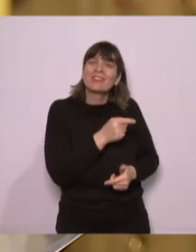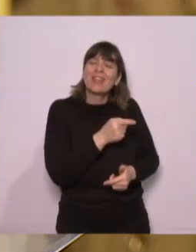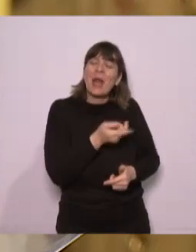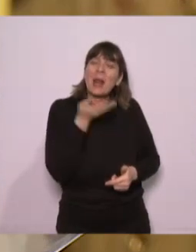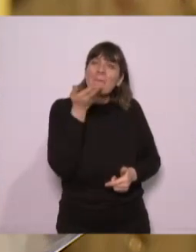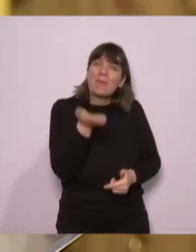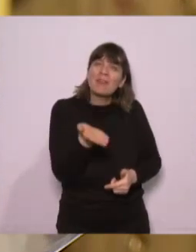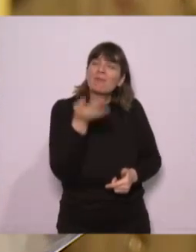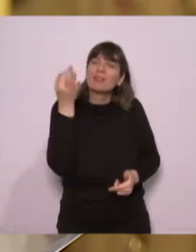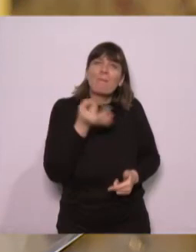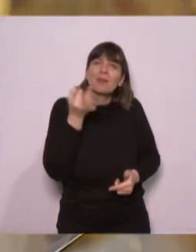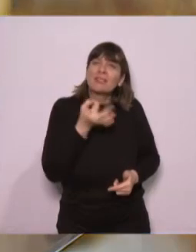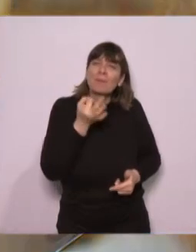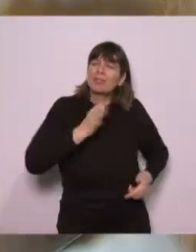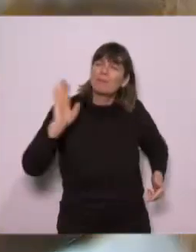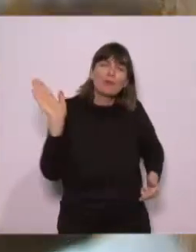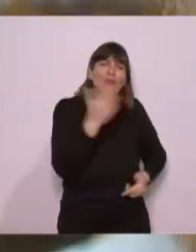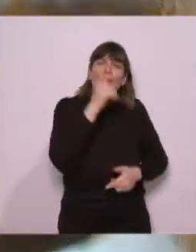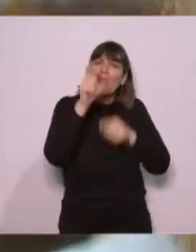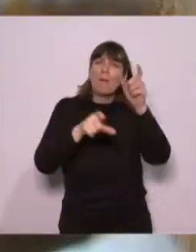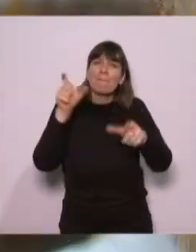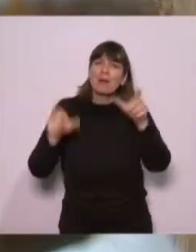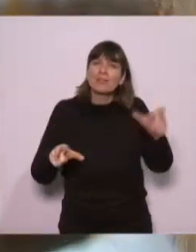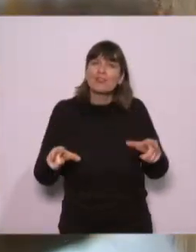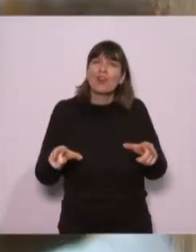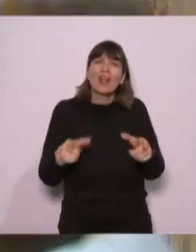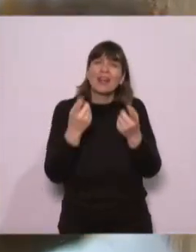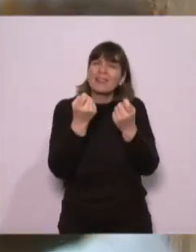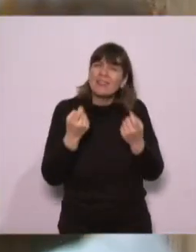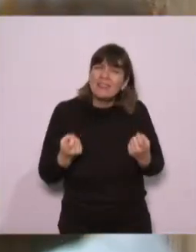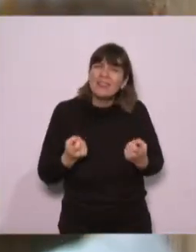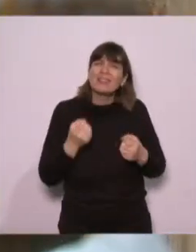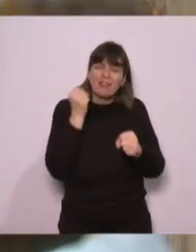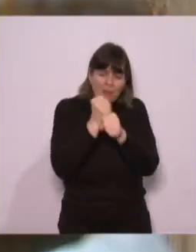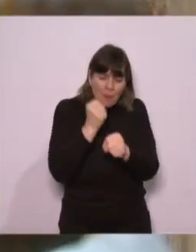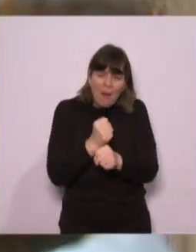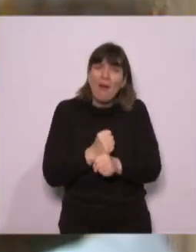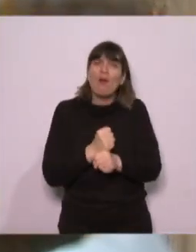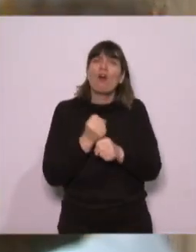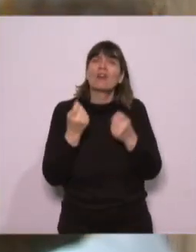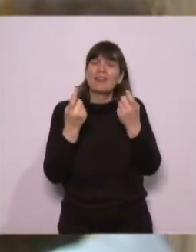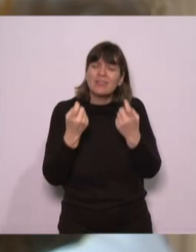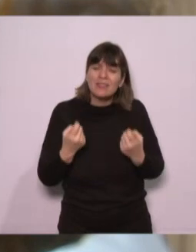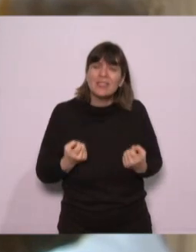Le pedimos especialmente por todos aquellos que tienen necesidad de trabajo.